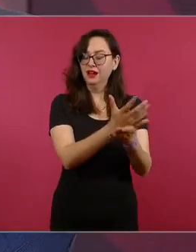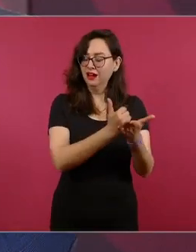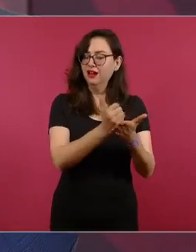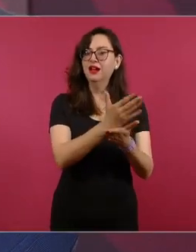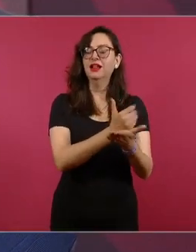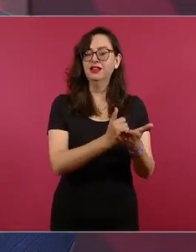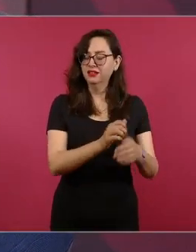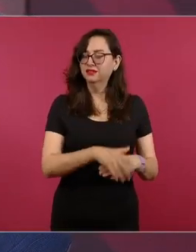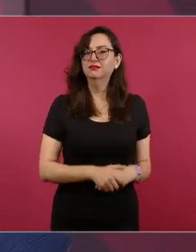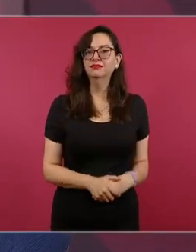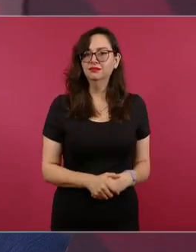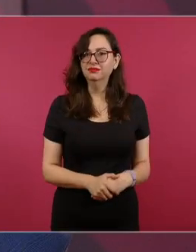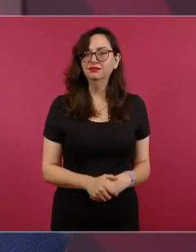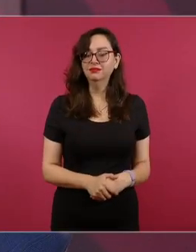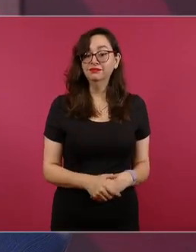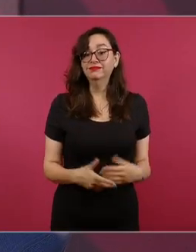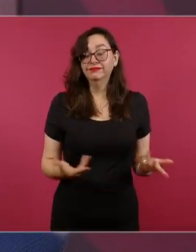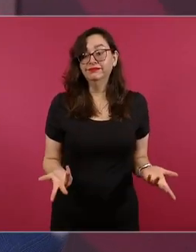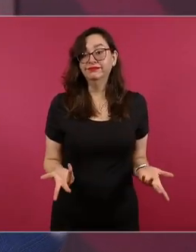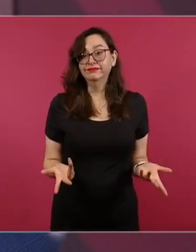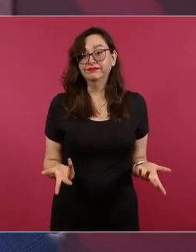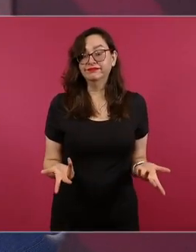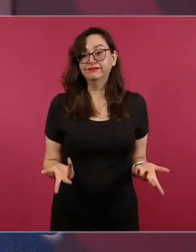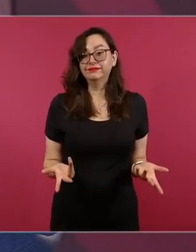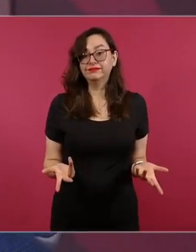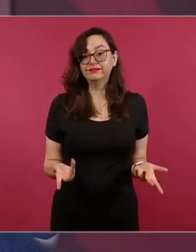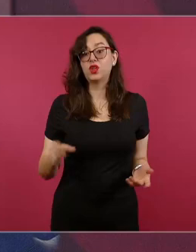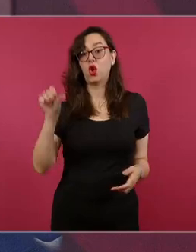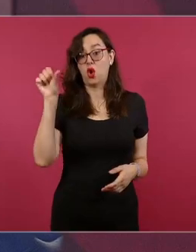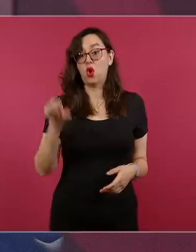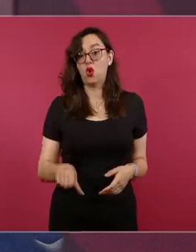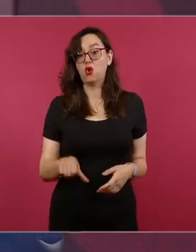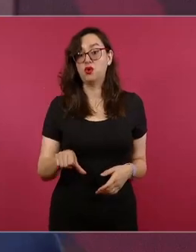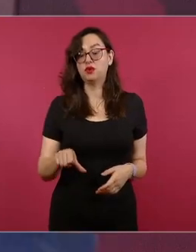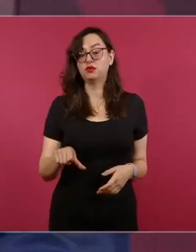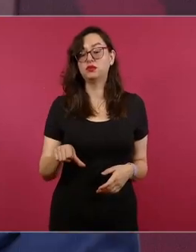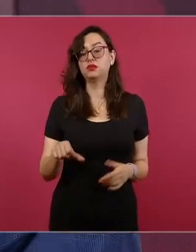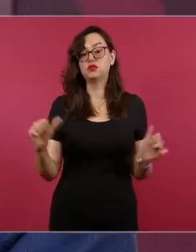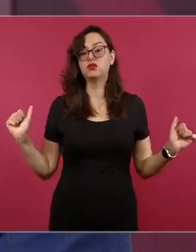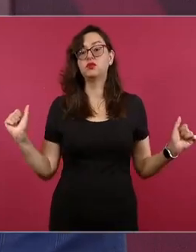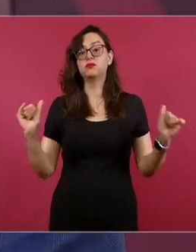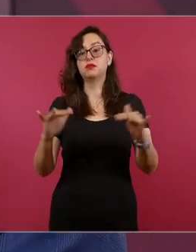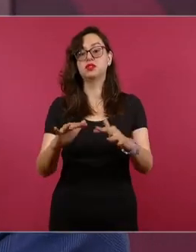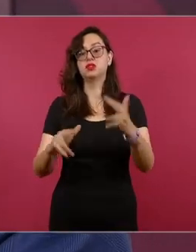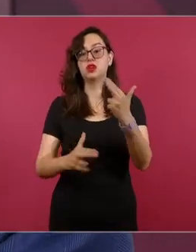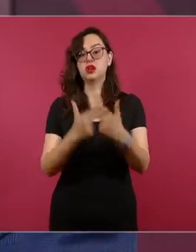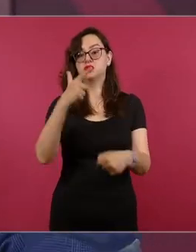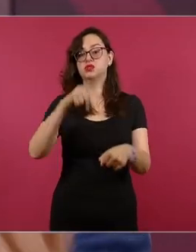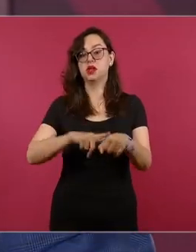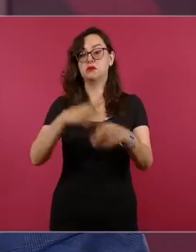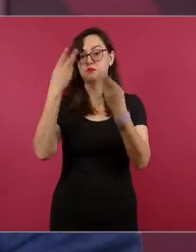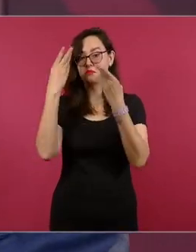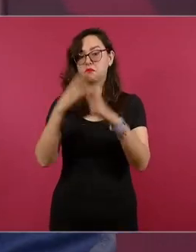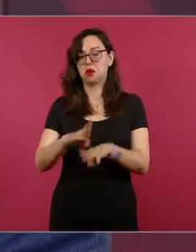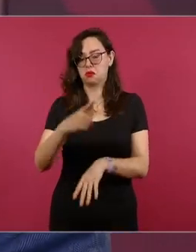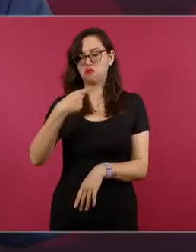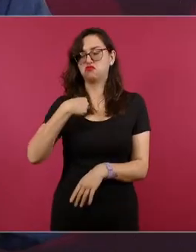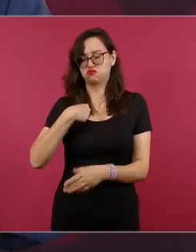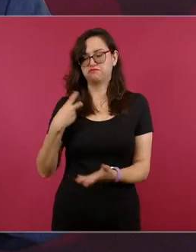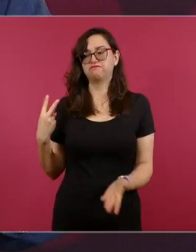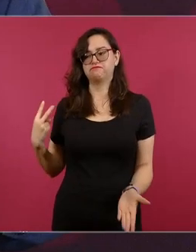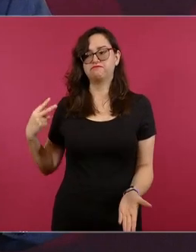y el año pasado, el antepasado